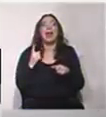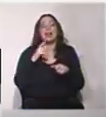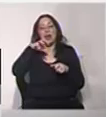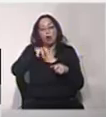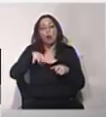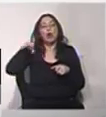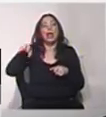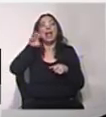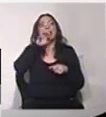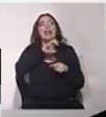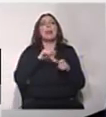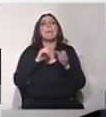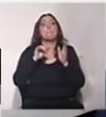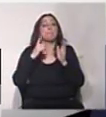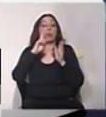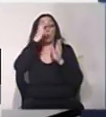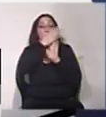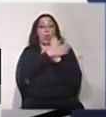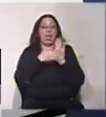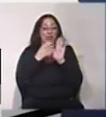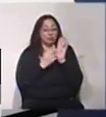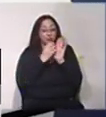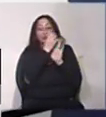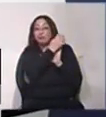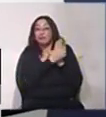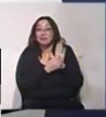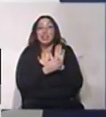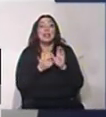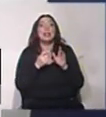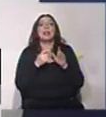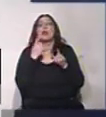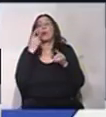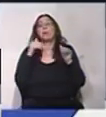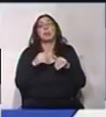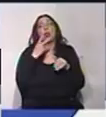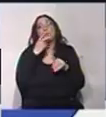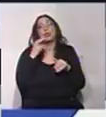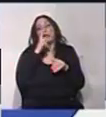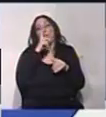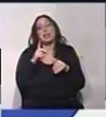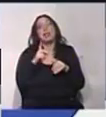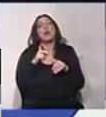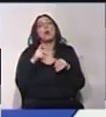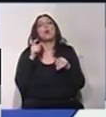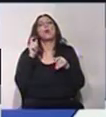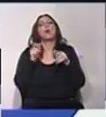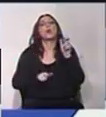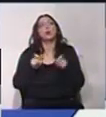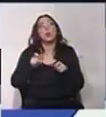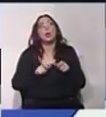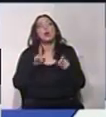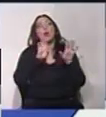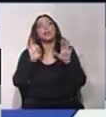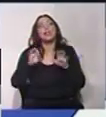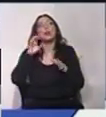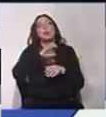localidad a nivel país, porque ACE también es inmenso, o sea, tiene 1.260.000 usuarios, 900 puestos de